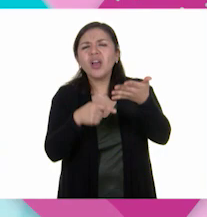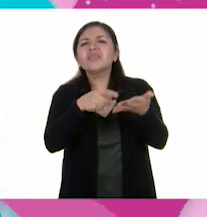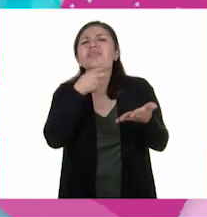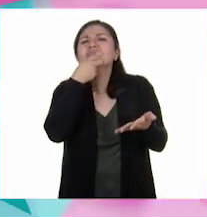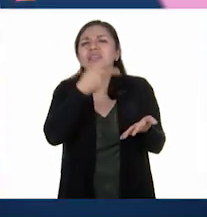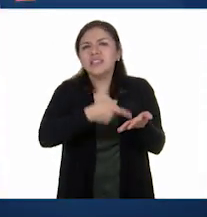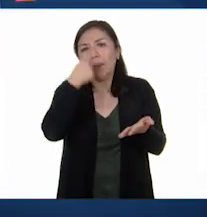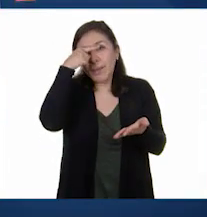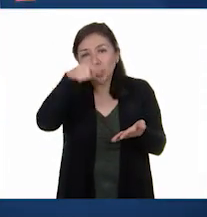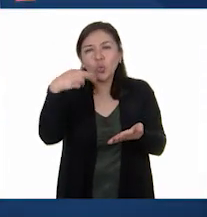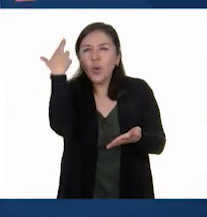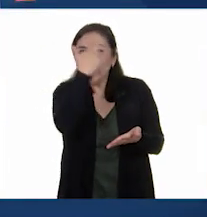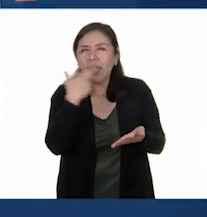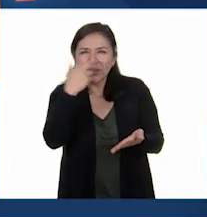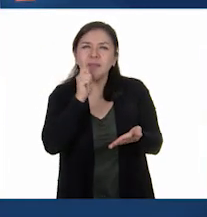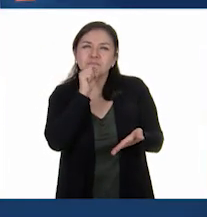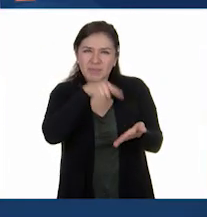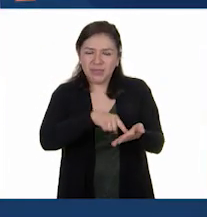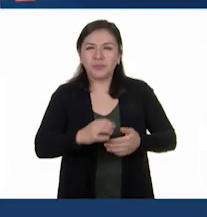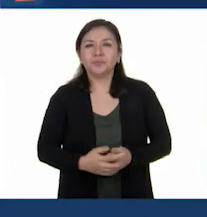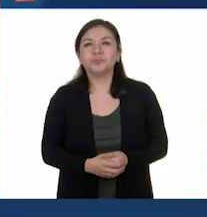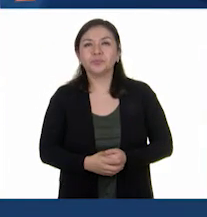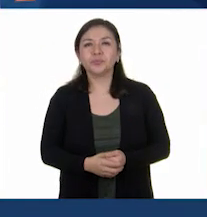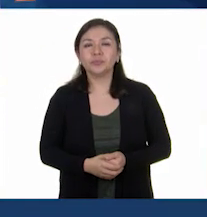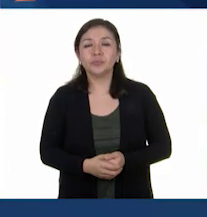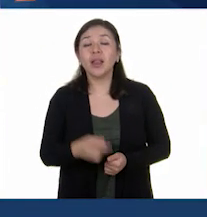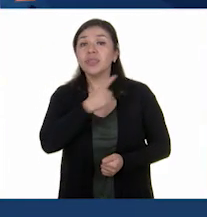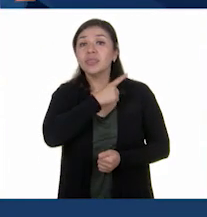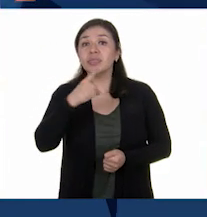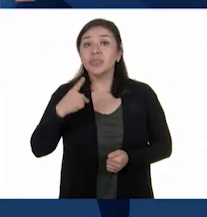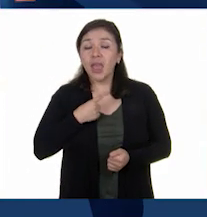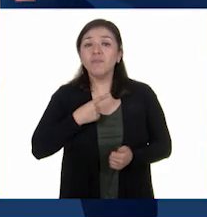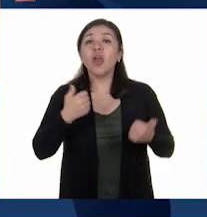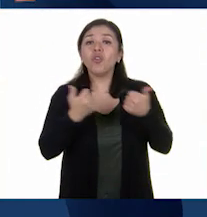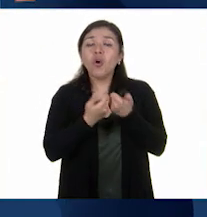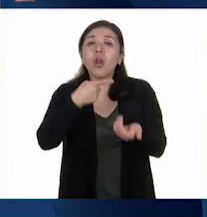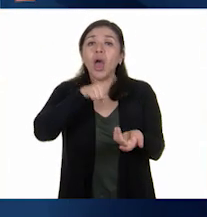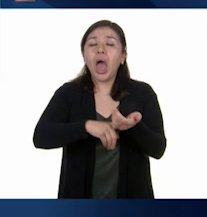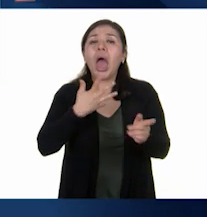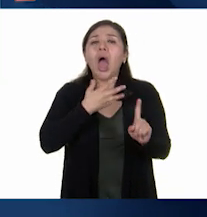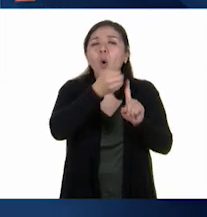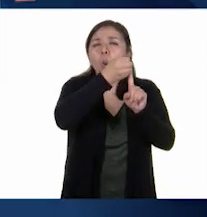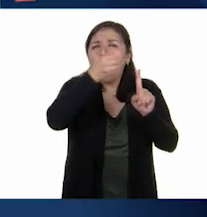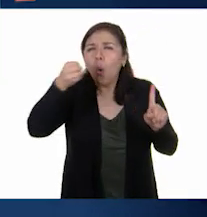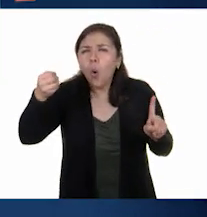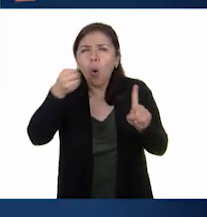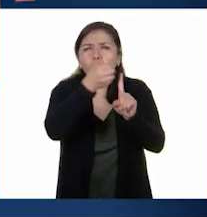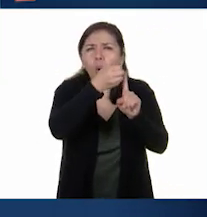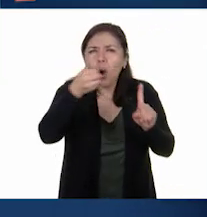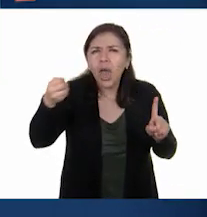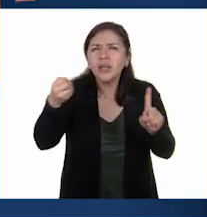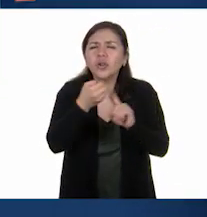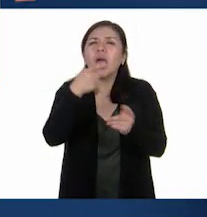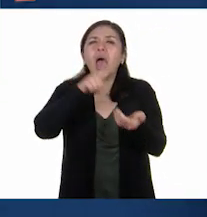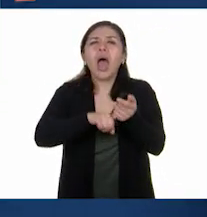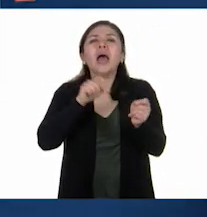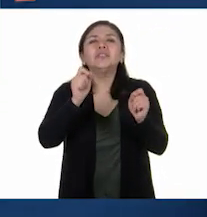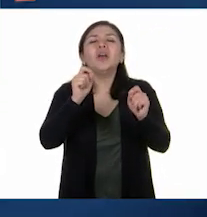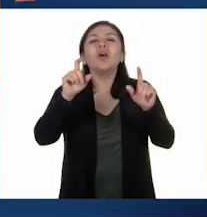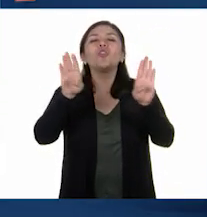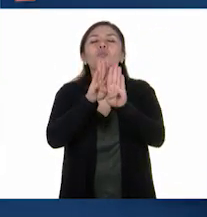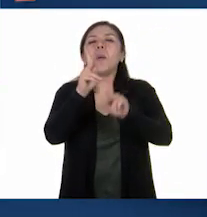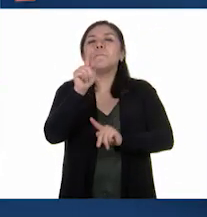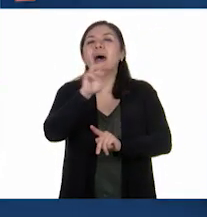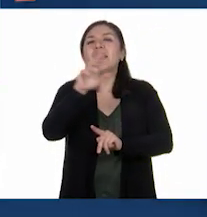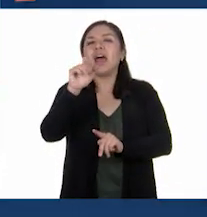la revisión de tu texto. El texto debe de estar conformado por oraciones que a su vez van a formar párrafos.